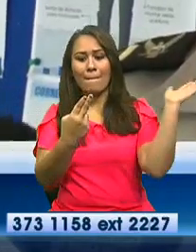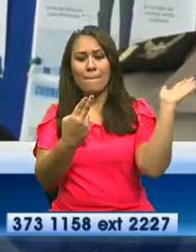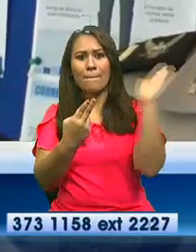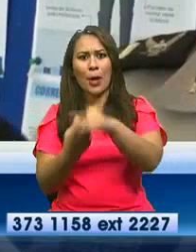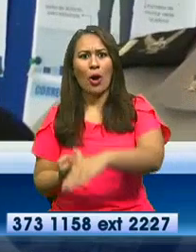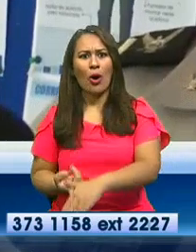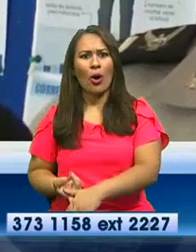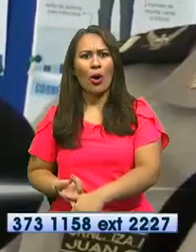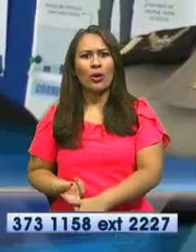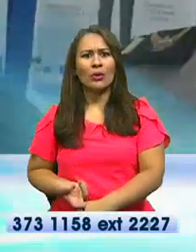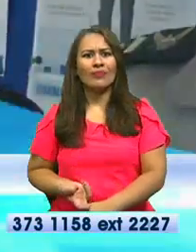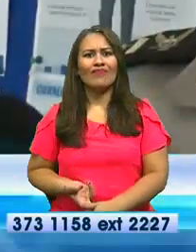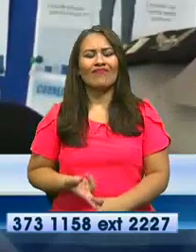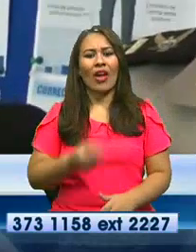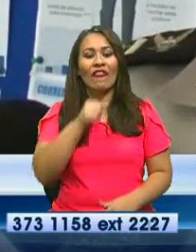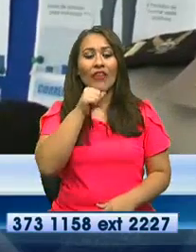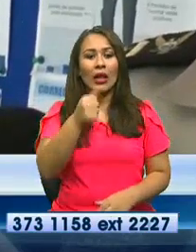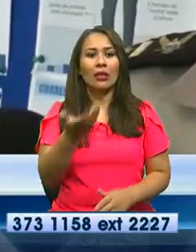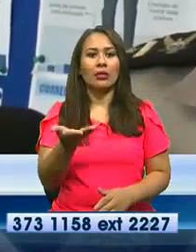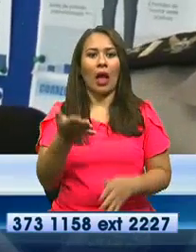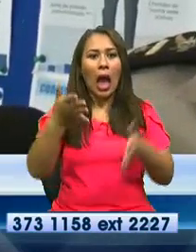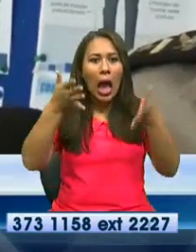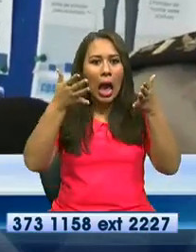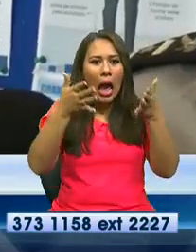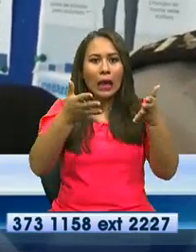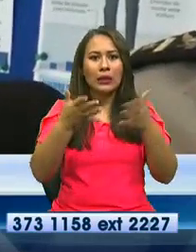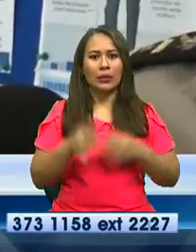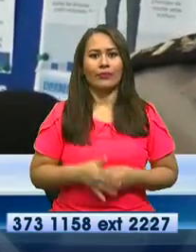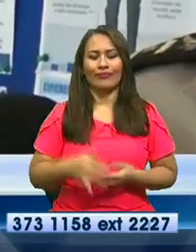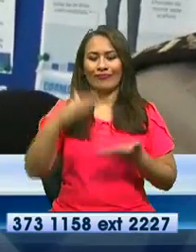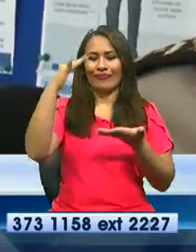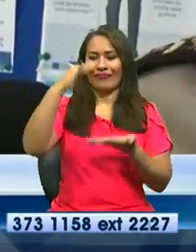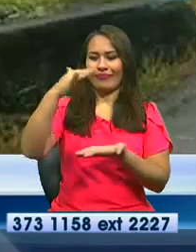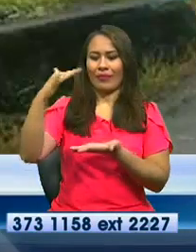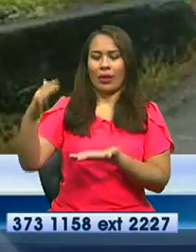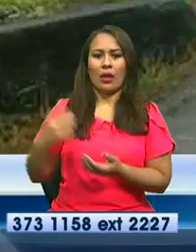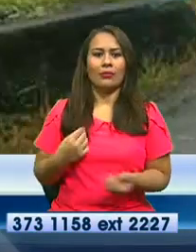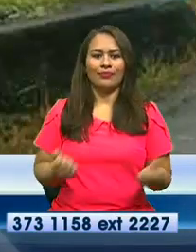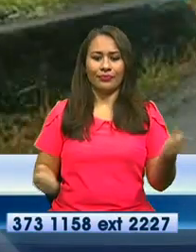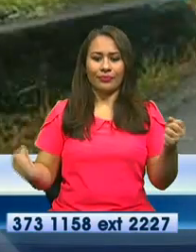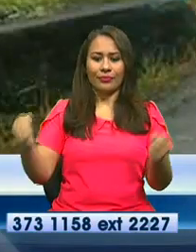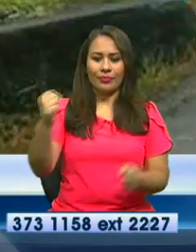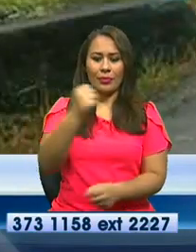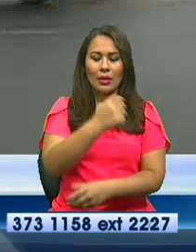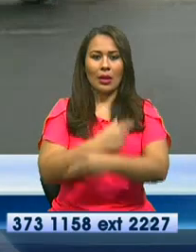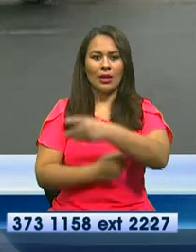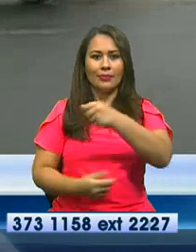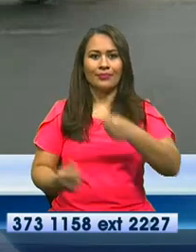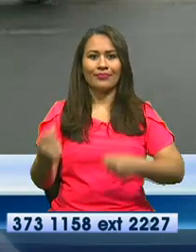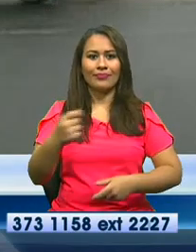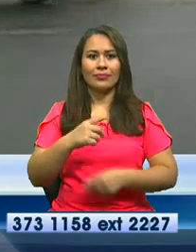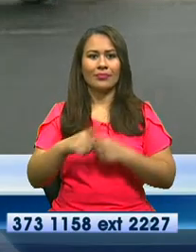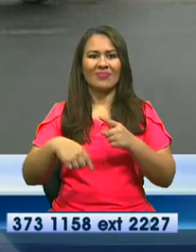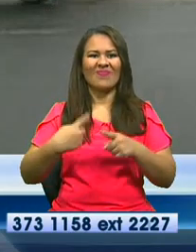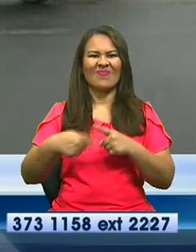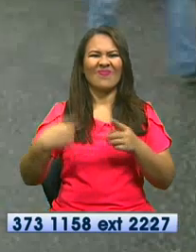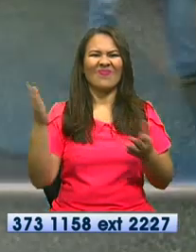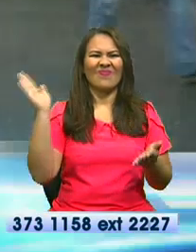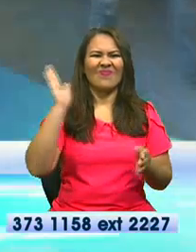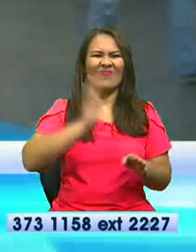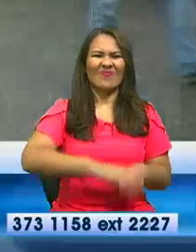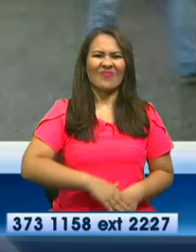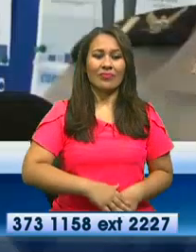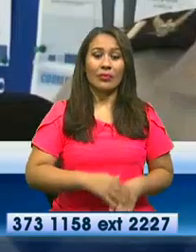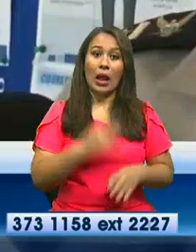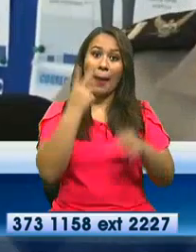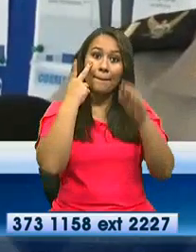con velocidad, es la imprudencia, el carro venía cargado. Y una curva, no a velocidad, sino a una velocidad moderada,